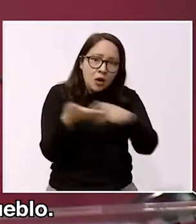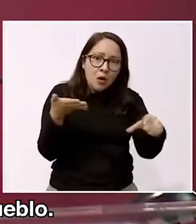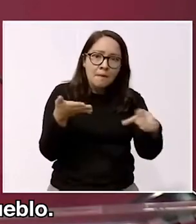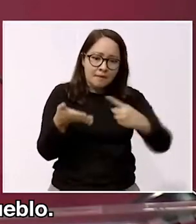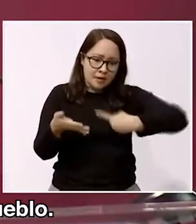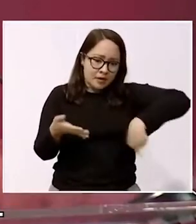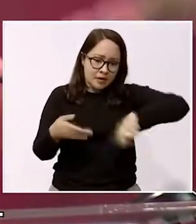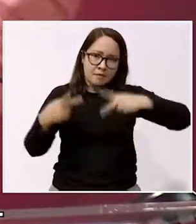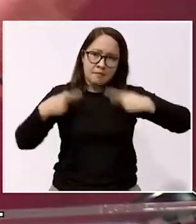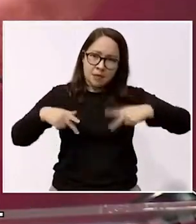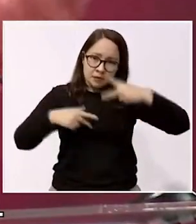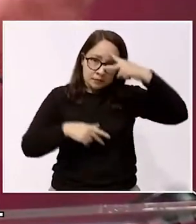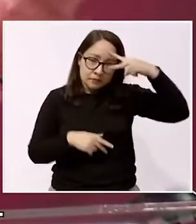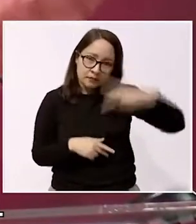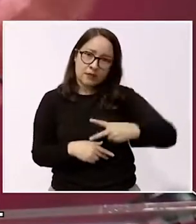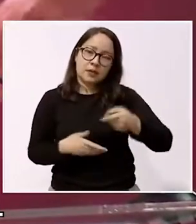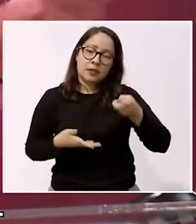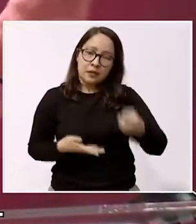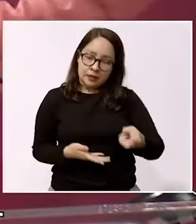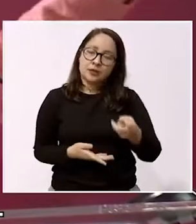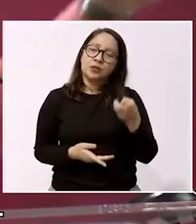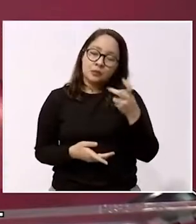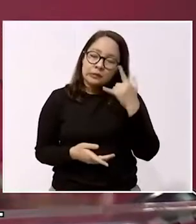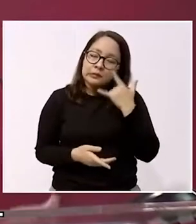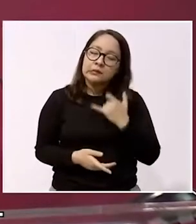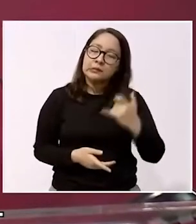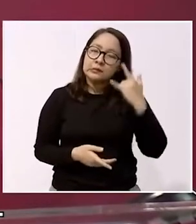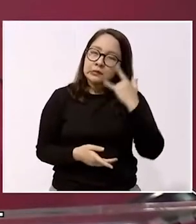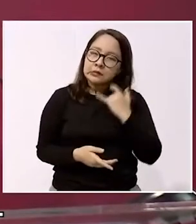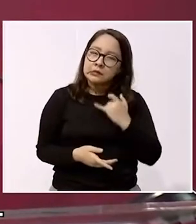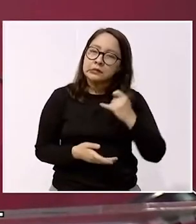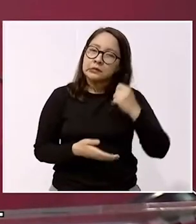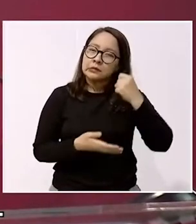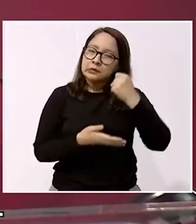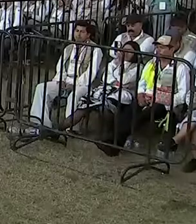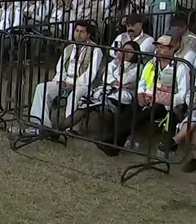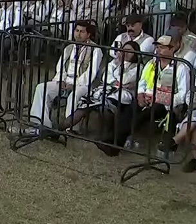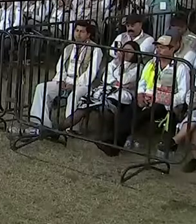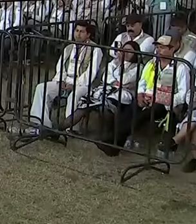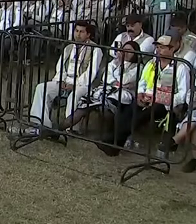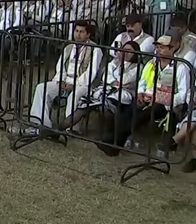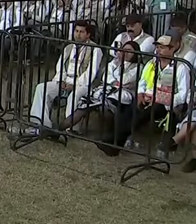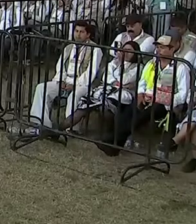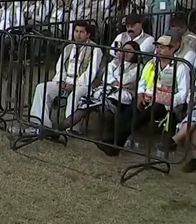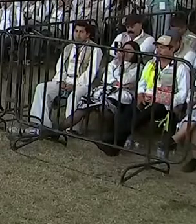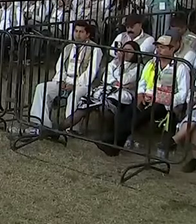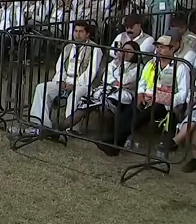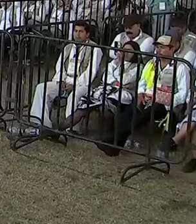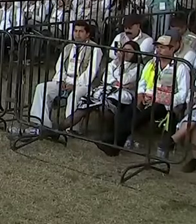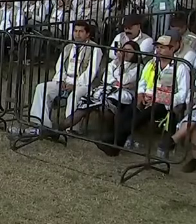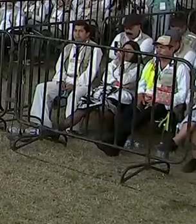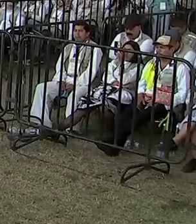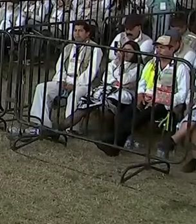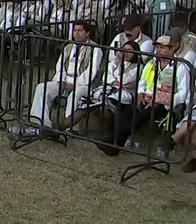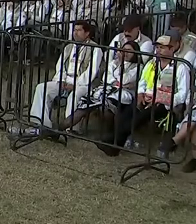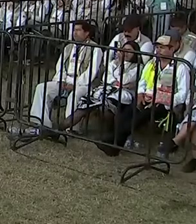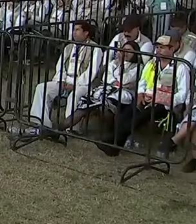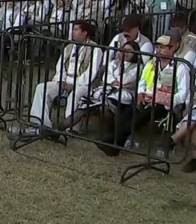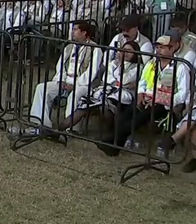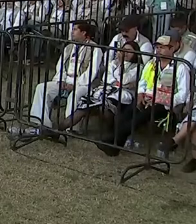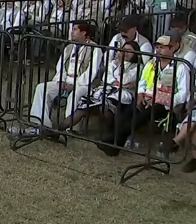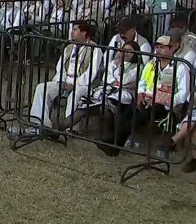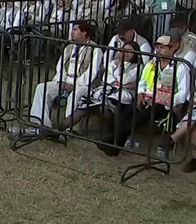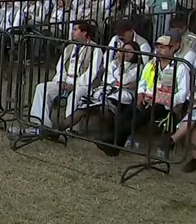nuestro pueblo. Para eso es la lucha contra la inflación. Entonces, ahora